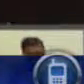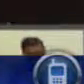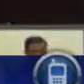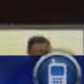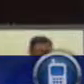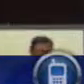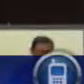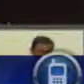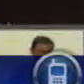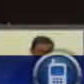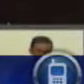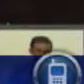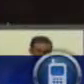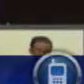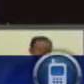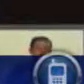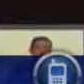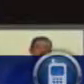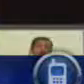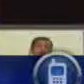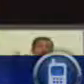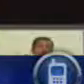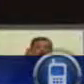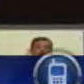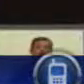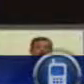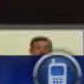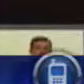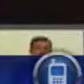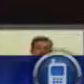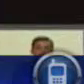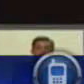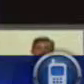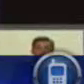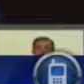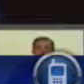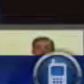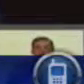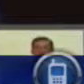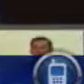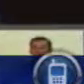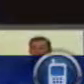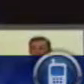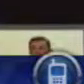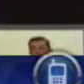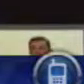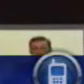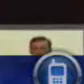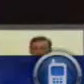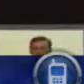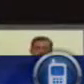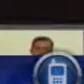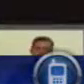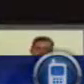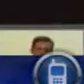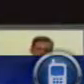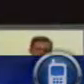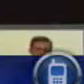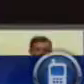iban caminando bien, que podría haber algún acuerdo el próximo martes de